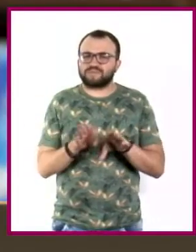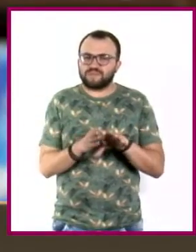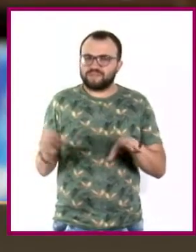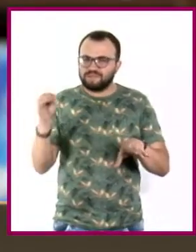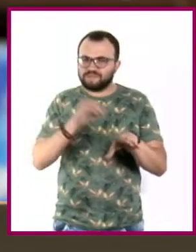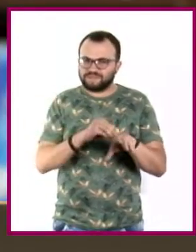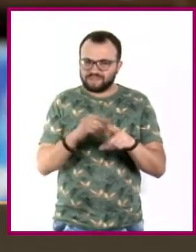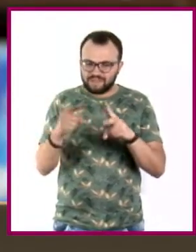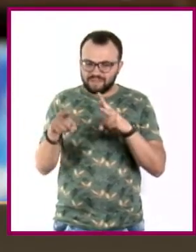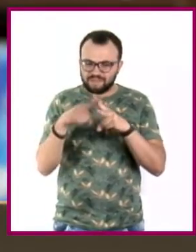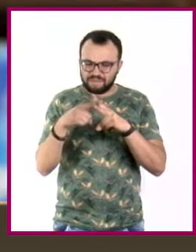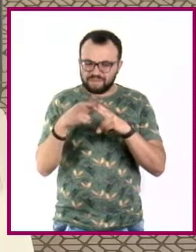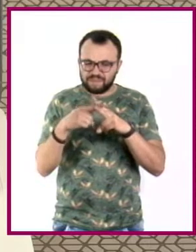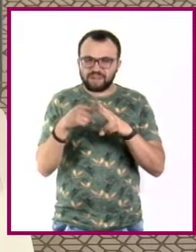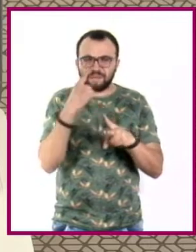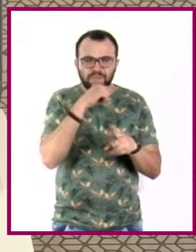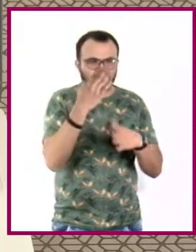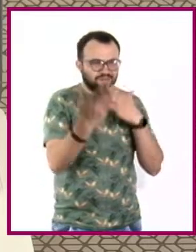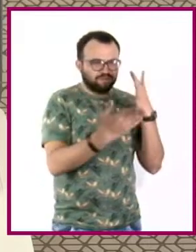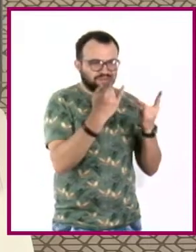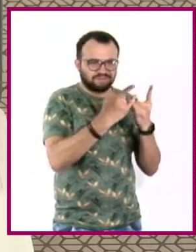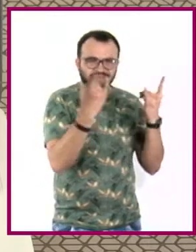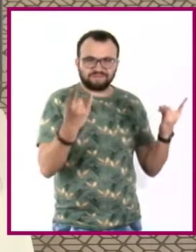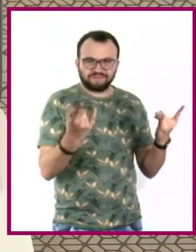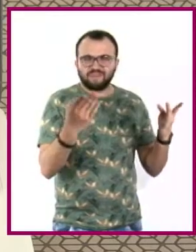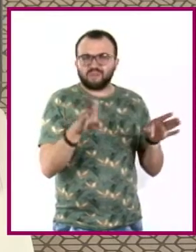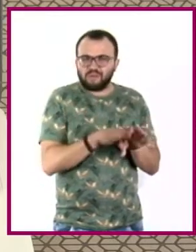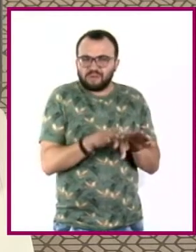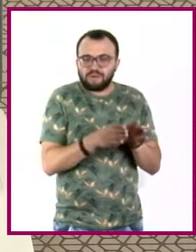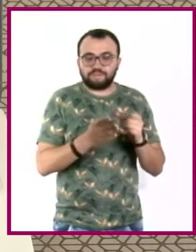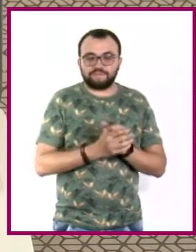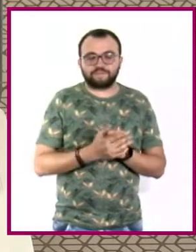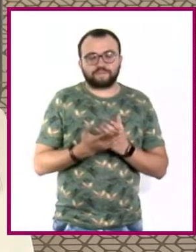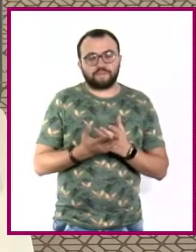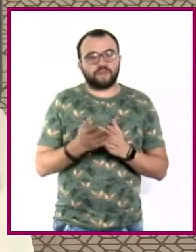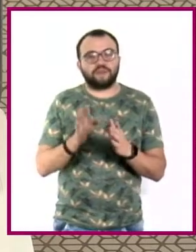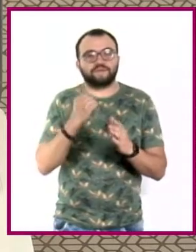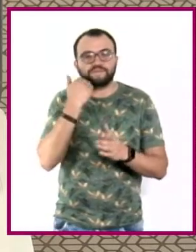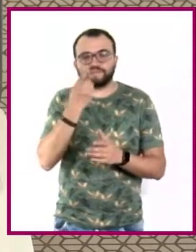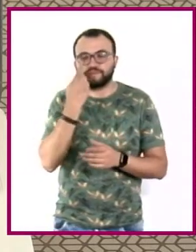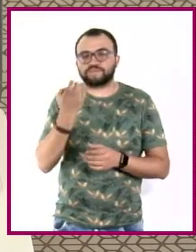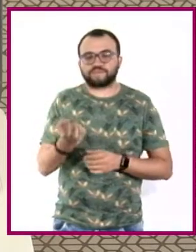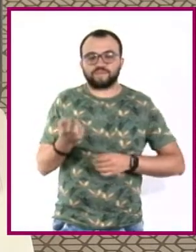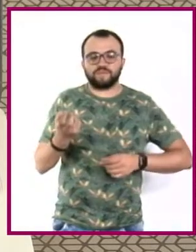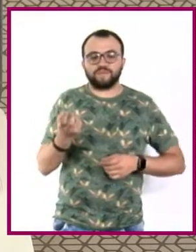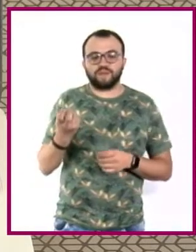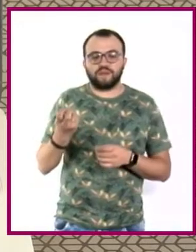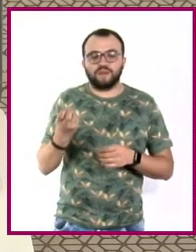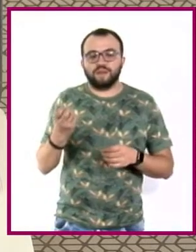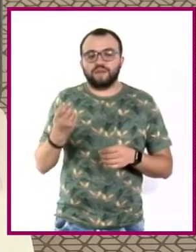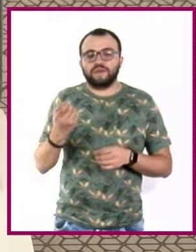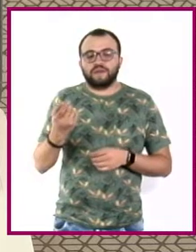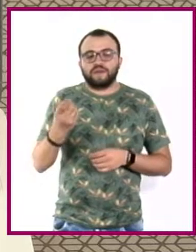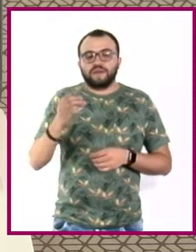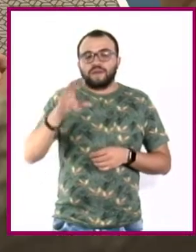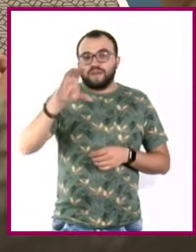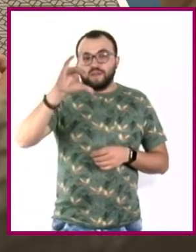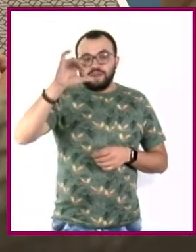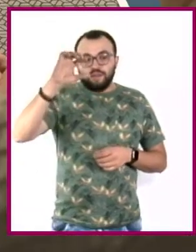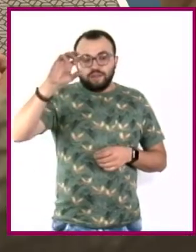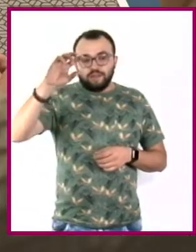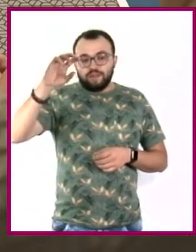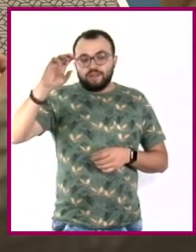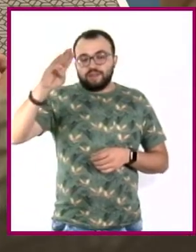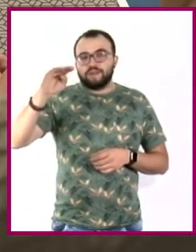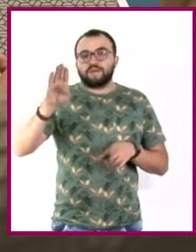matemáticos al estudio de la historia? Lo que podemos decir es, ellos tienen una variable que sería el declive o el